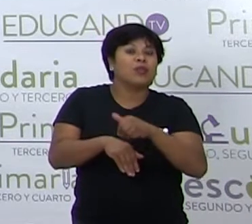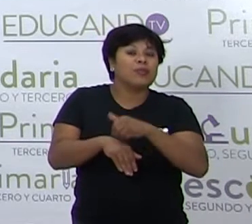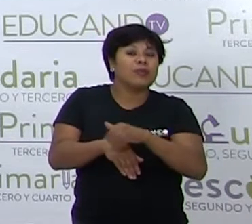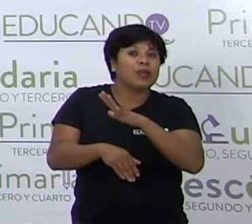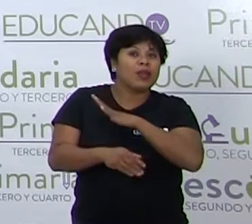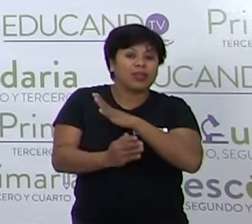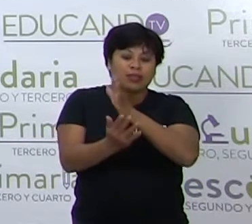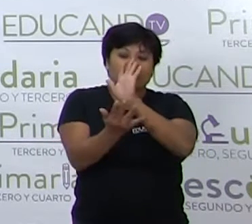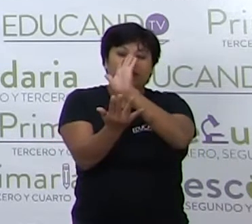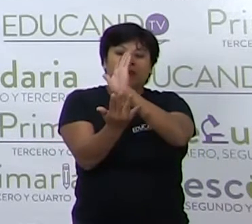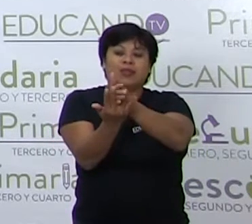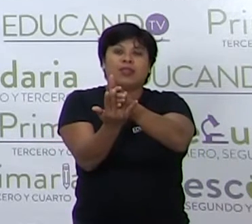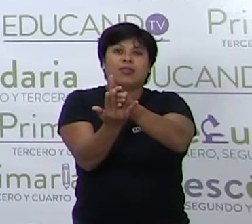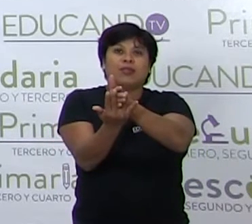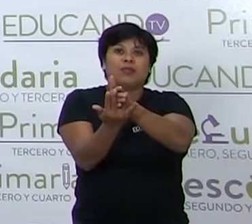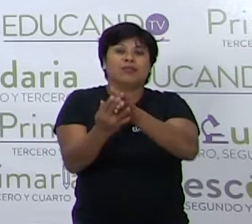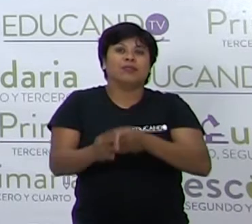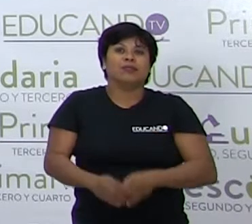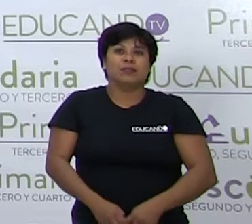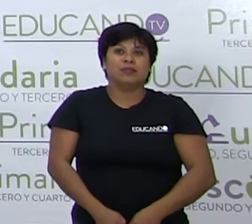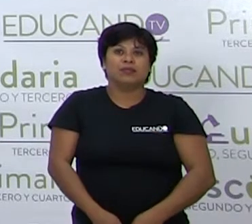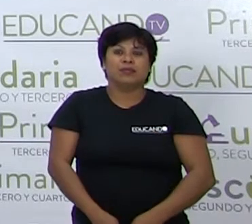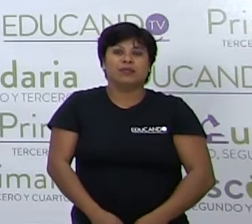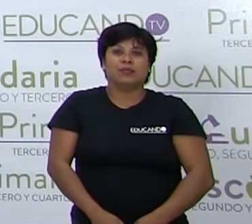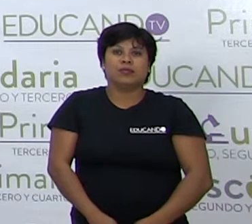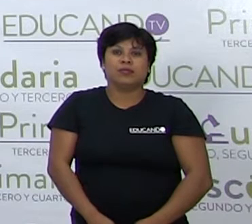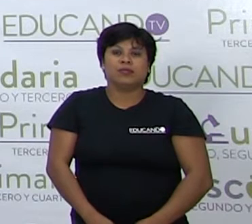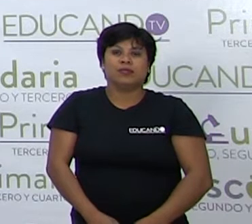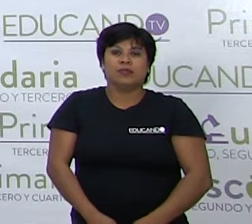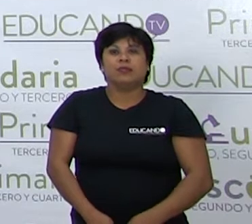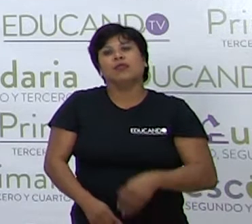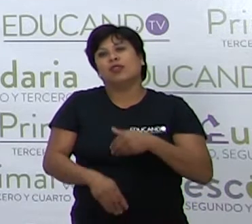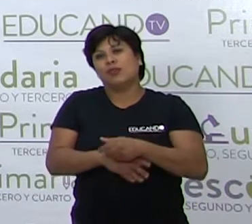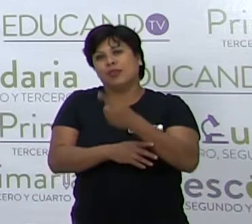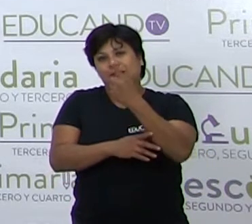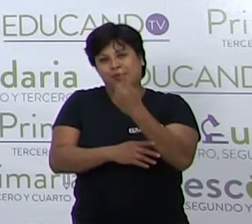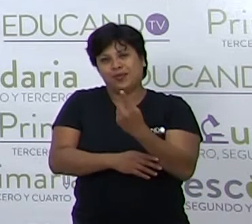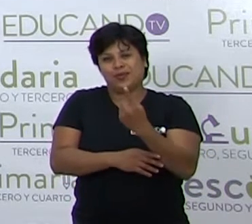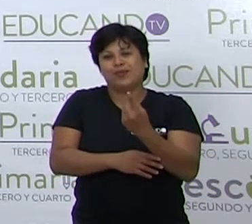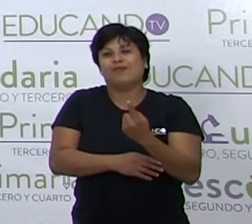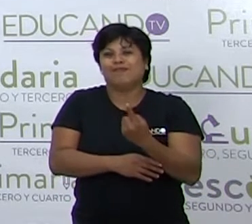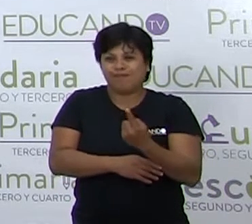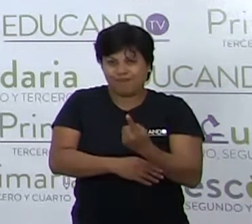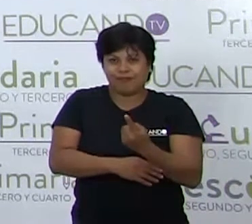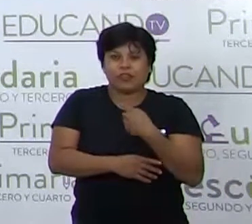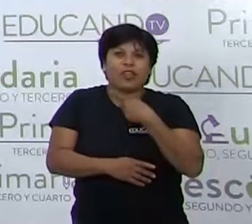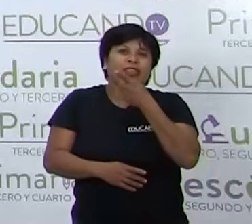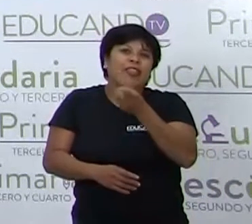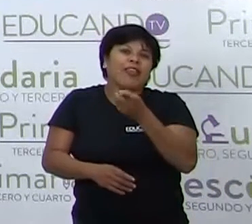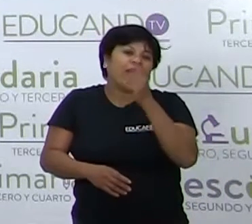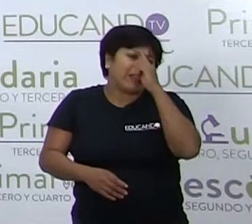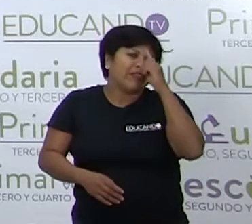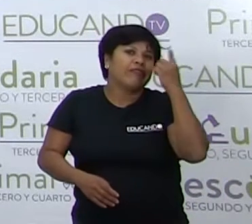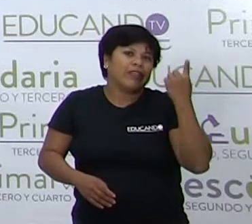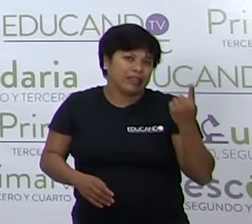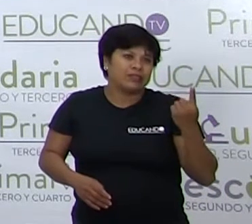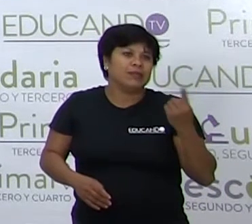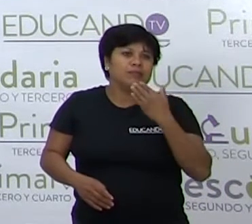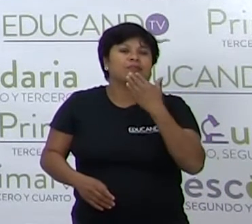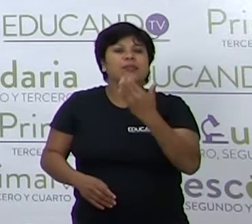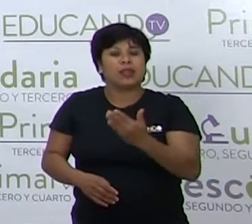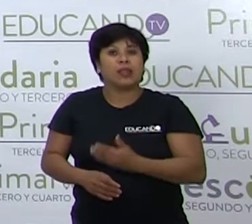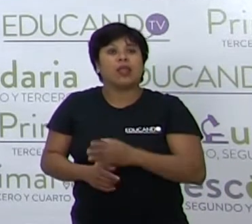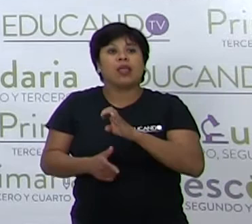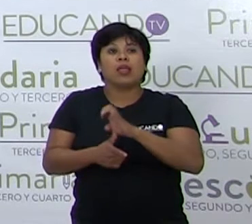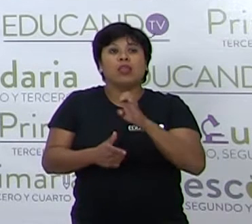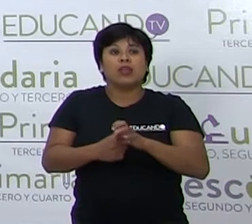iría justamente a la mitad? Pues el 1, ¿verdad? Te dije que era algo muy fácil. Bien,